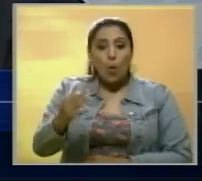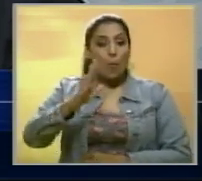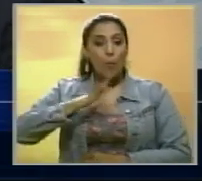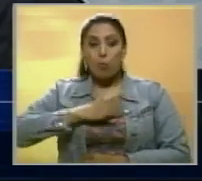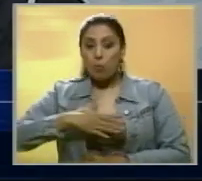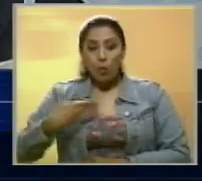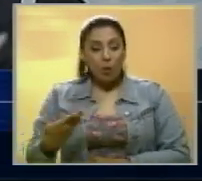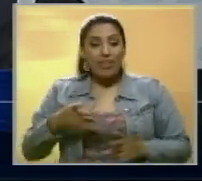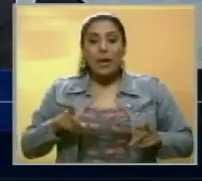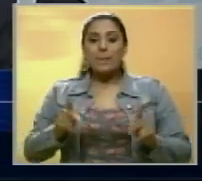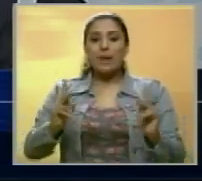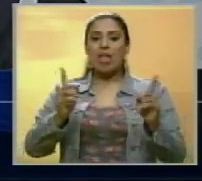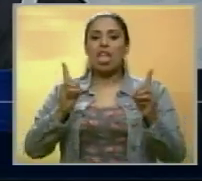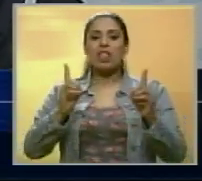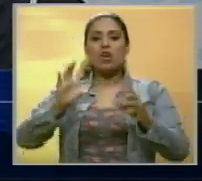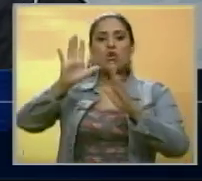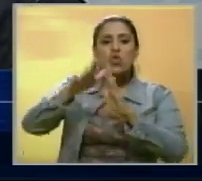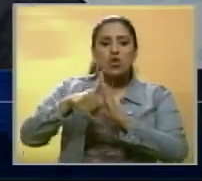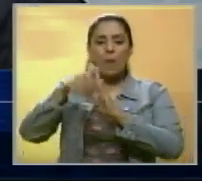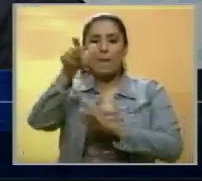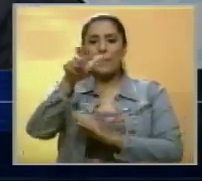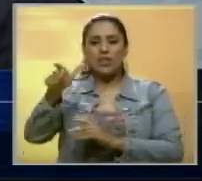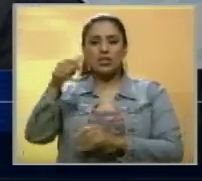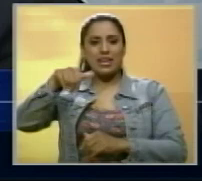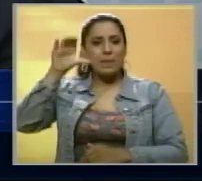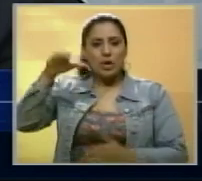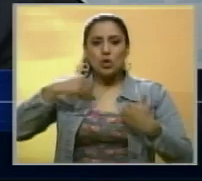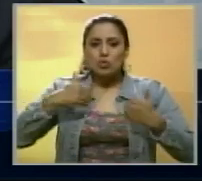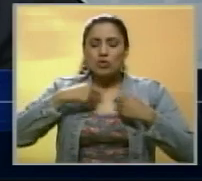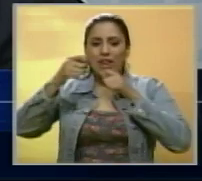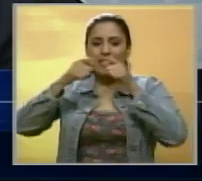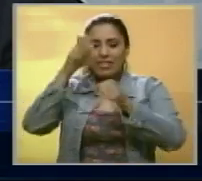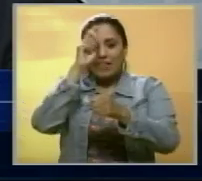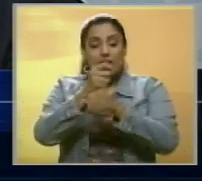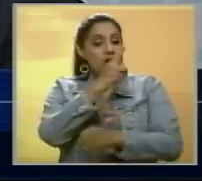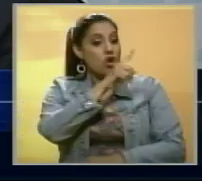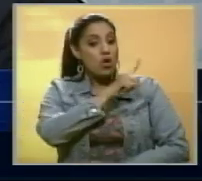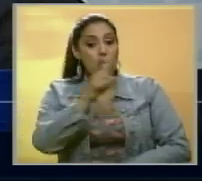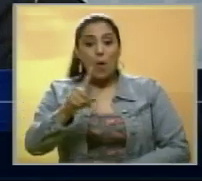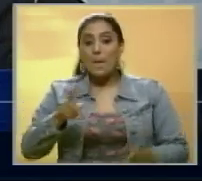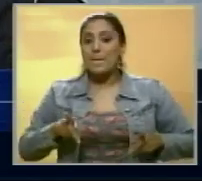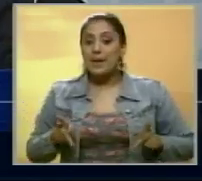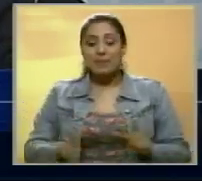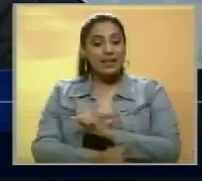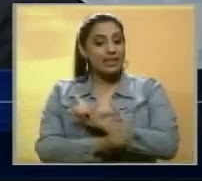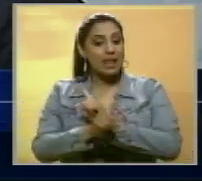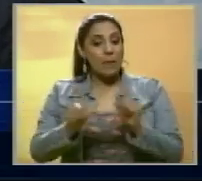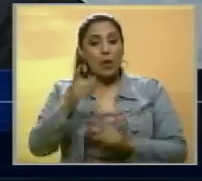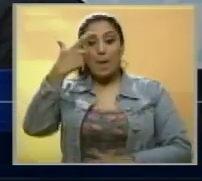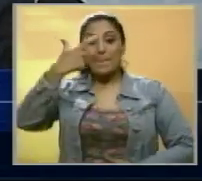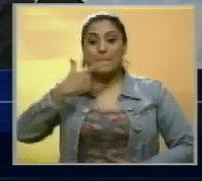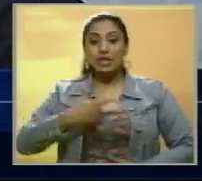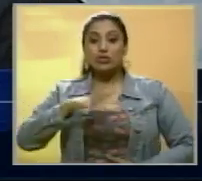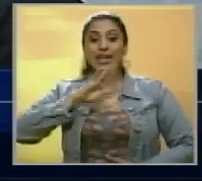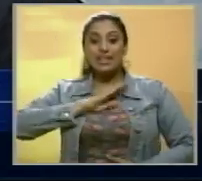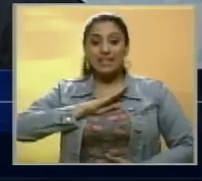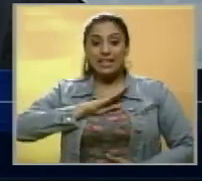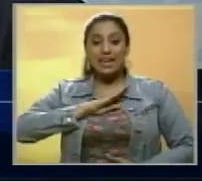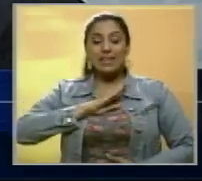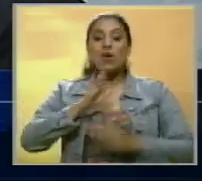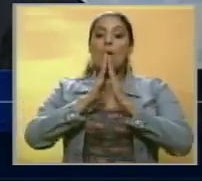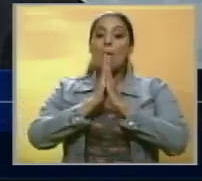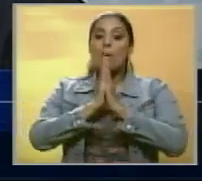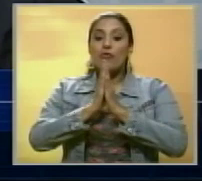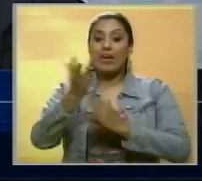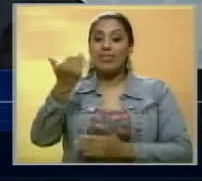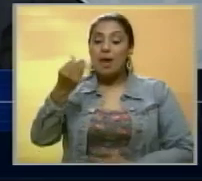permitir este tipo de situaciones en nuestro país, como tampoco se puede permitir que una persona que está